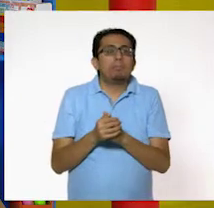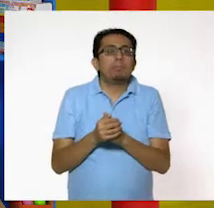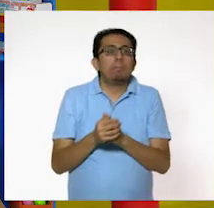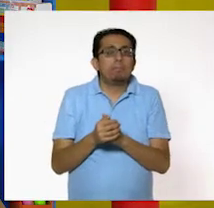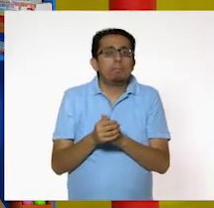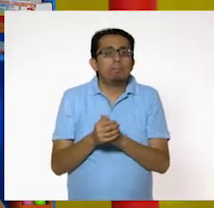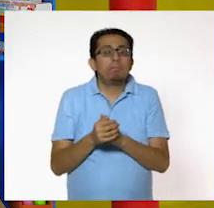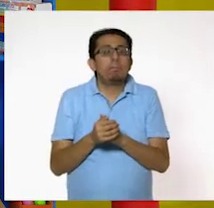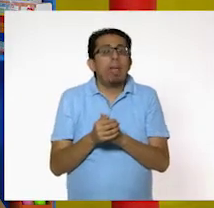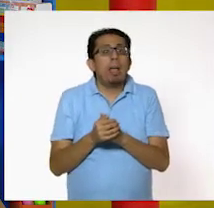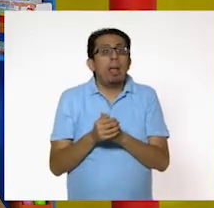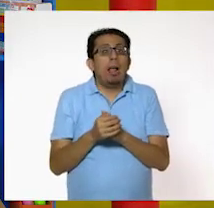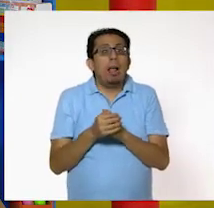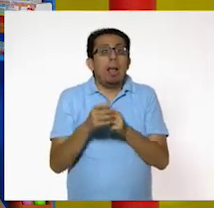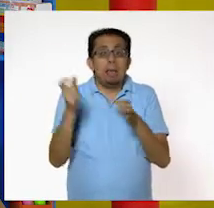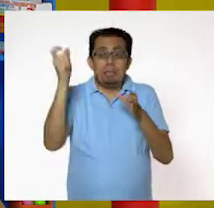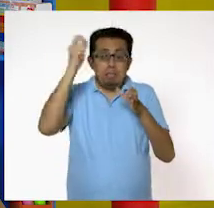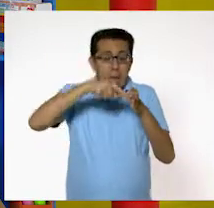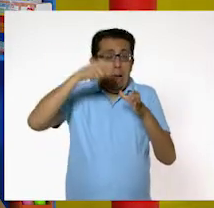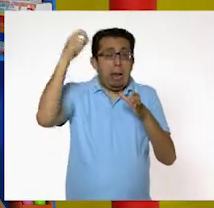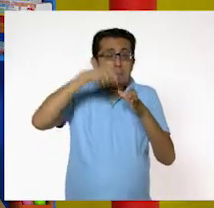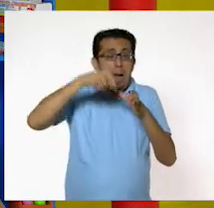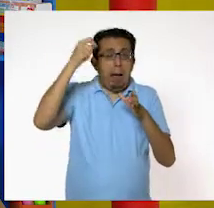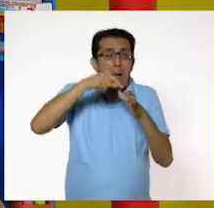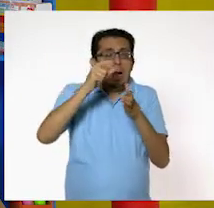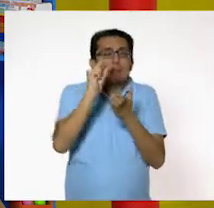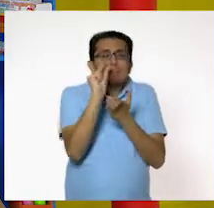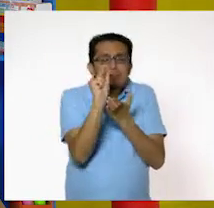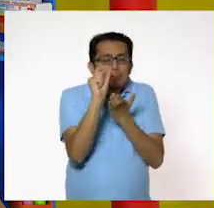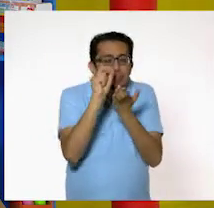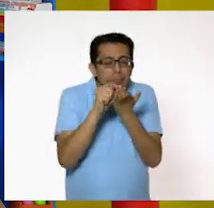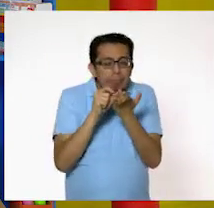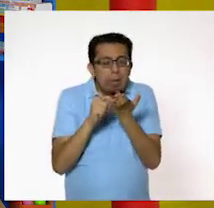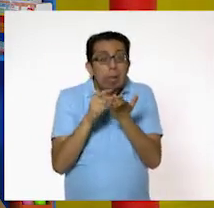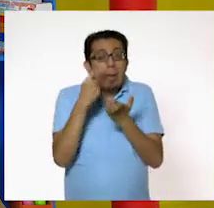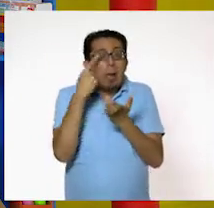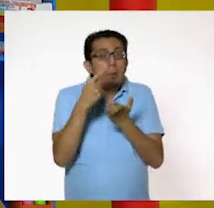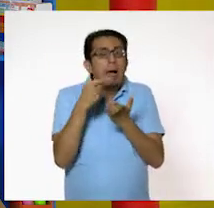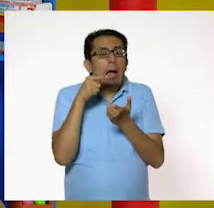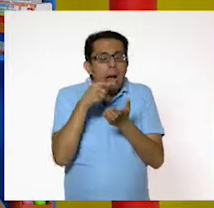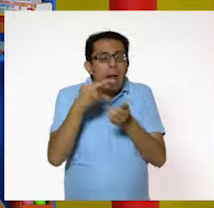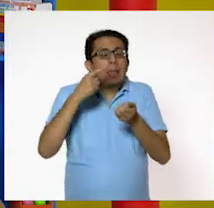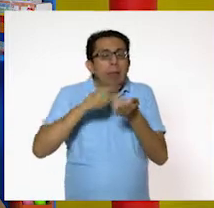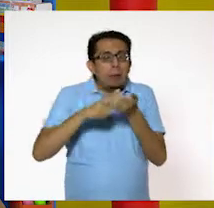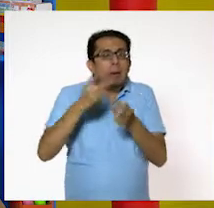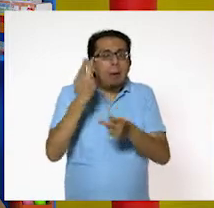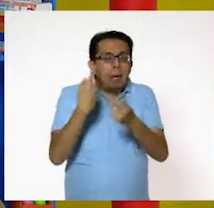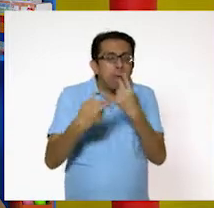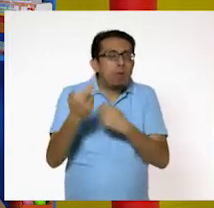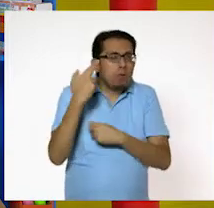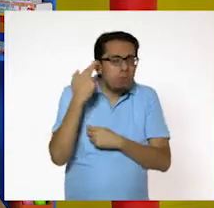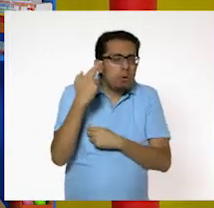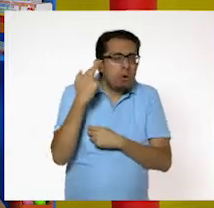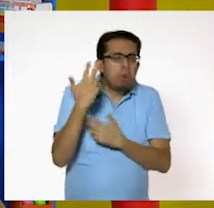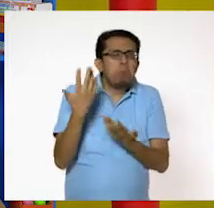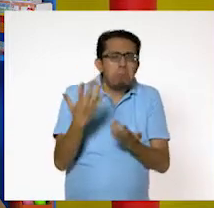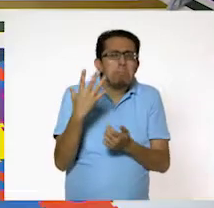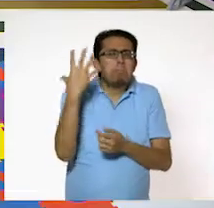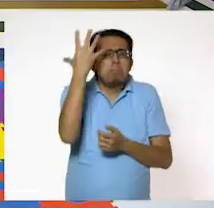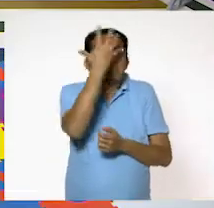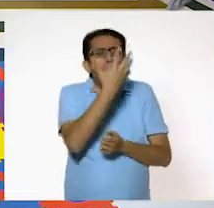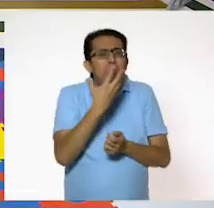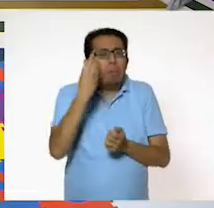meter suficientes semillas a la botella para generar un sonido agradable.